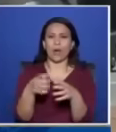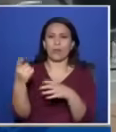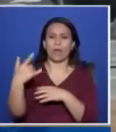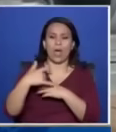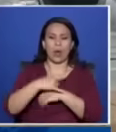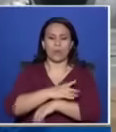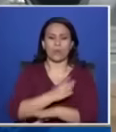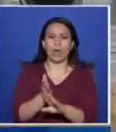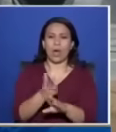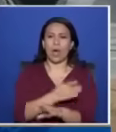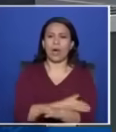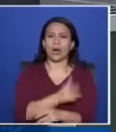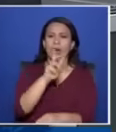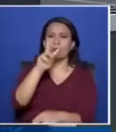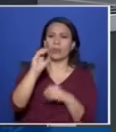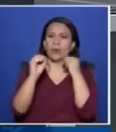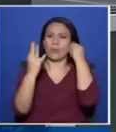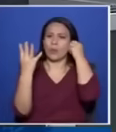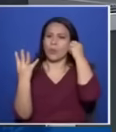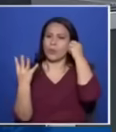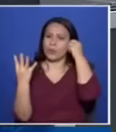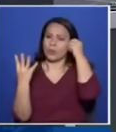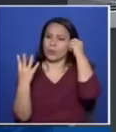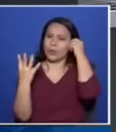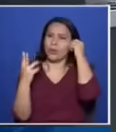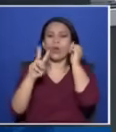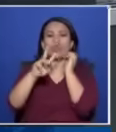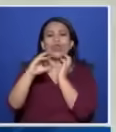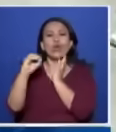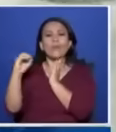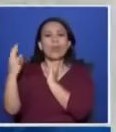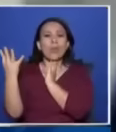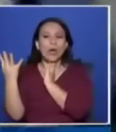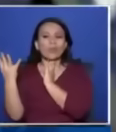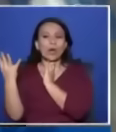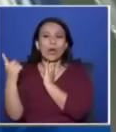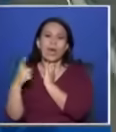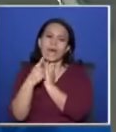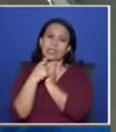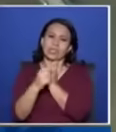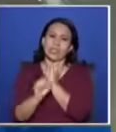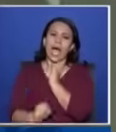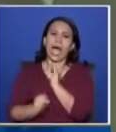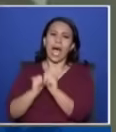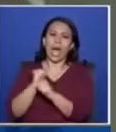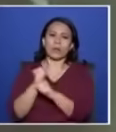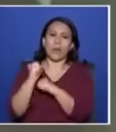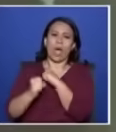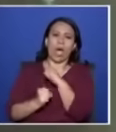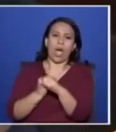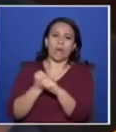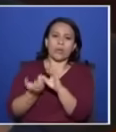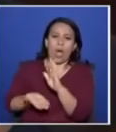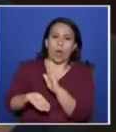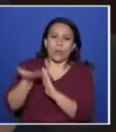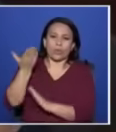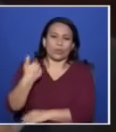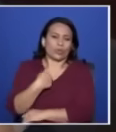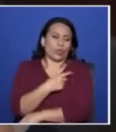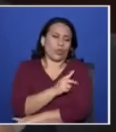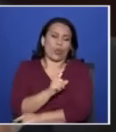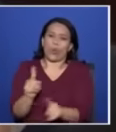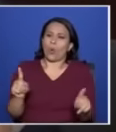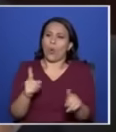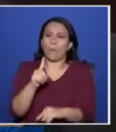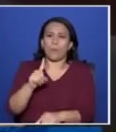que fue suscrito desde el 2004, que dispone un alza anual. Así lo explicó el alcalde de Guayaquil. Es un tema contractual